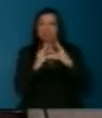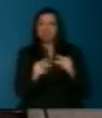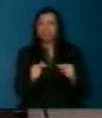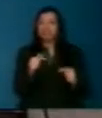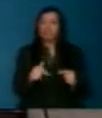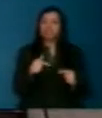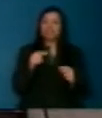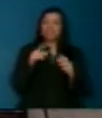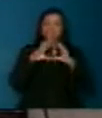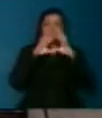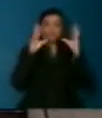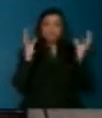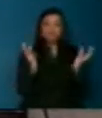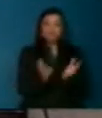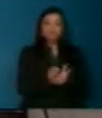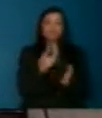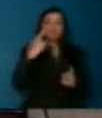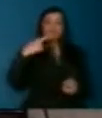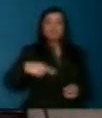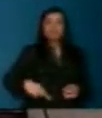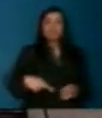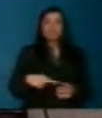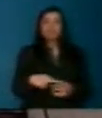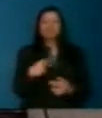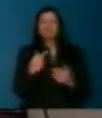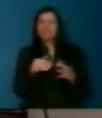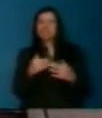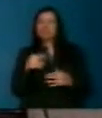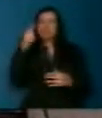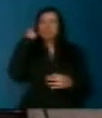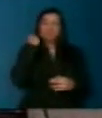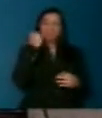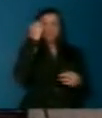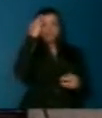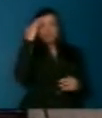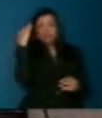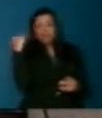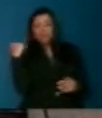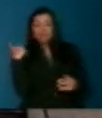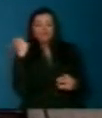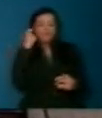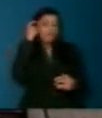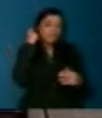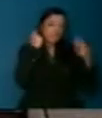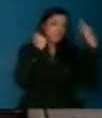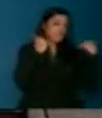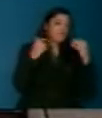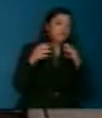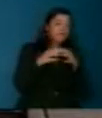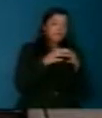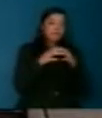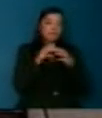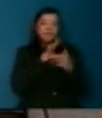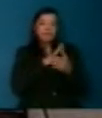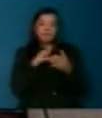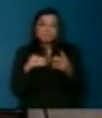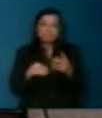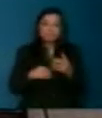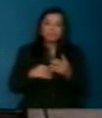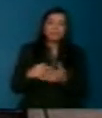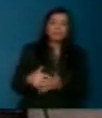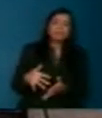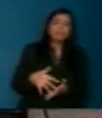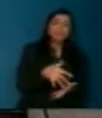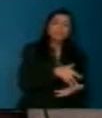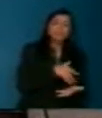como realidad humanizadora, domicilio de hombres y mujeres, habitación de la familia, morada de poblaciones